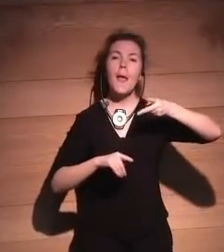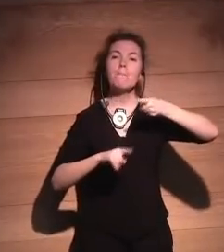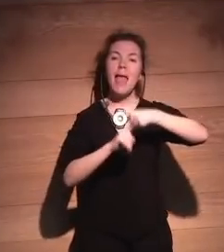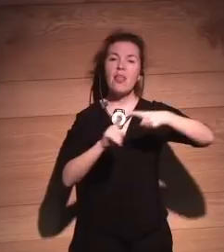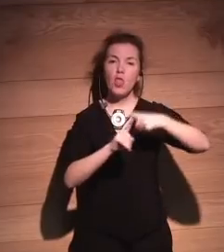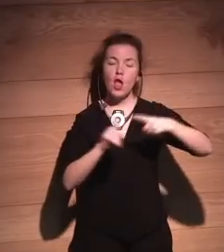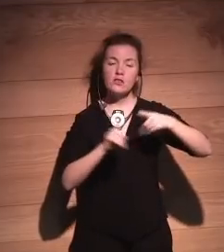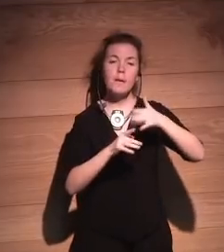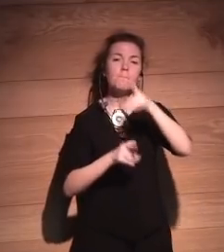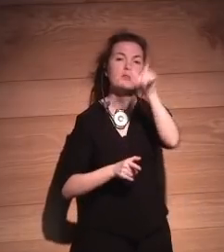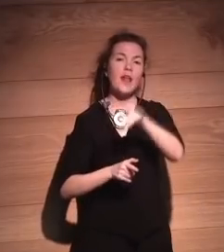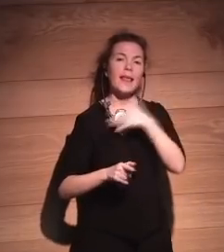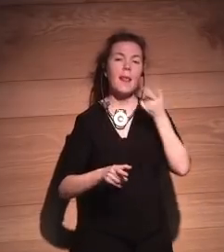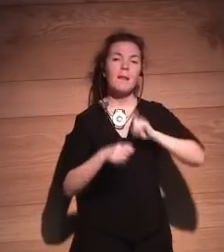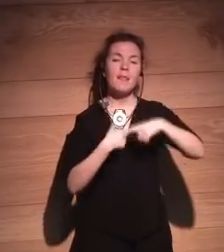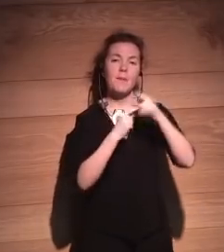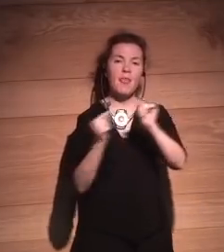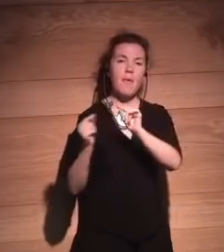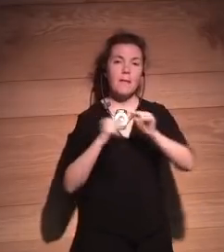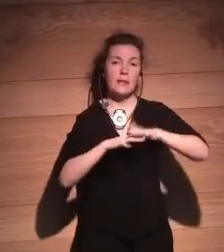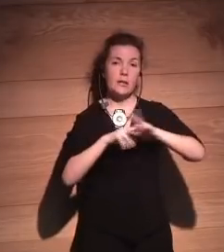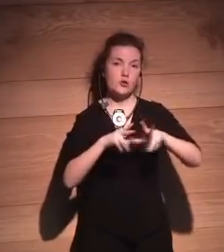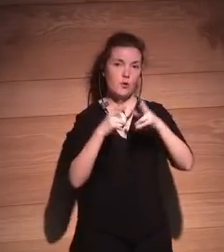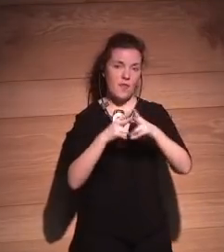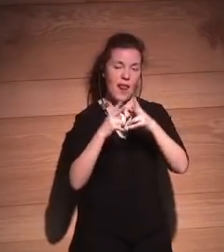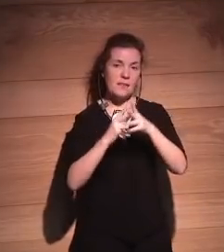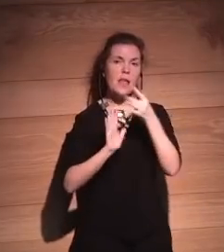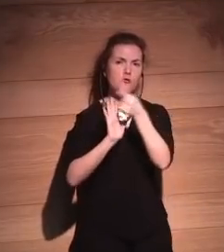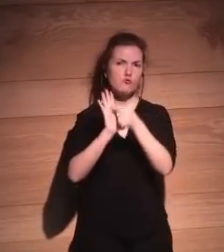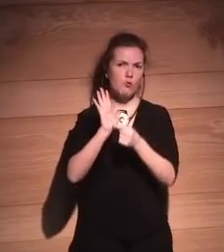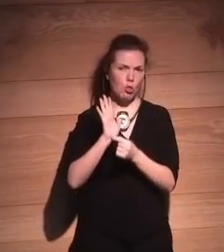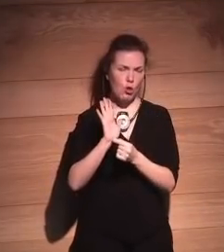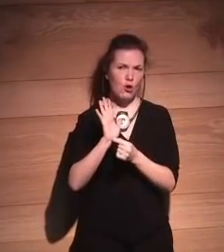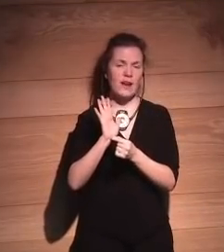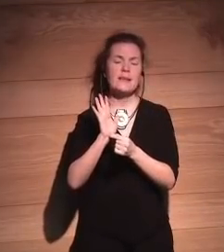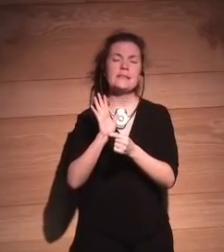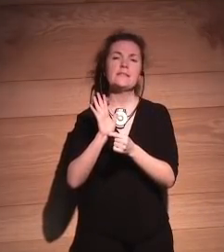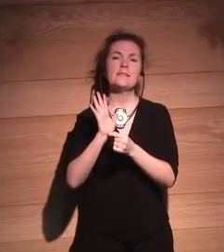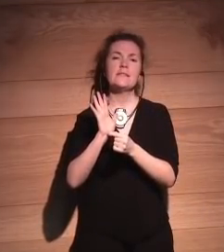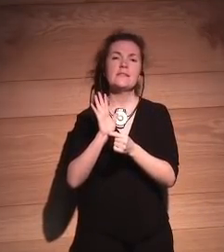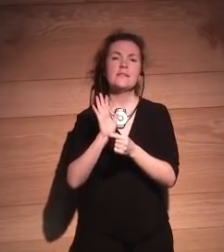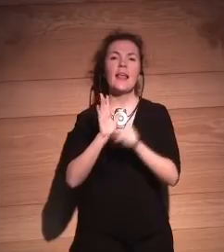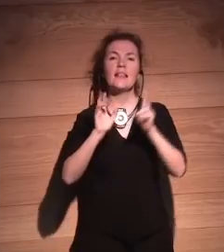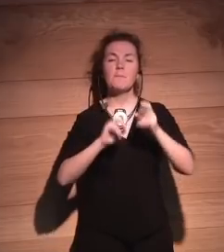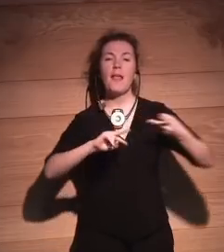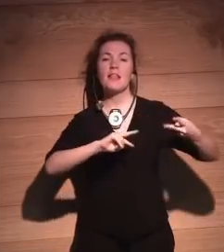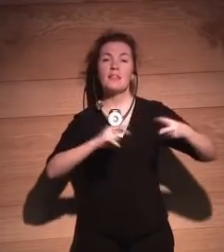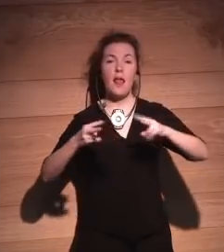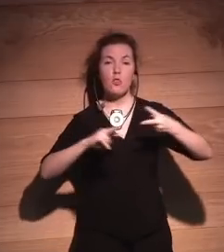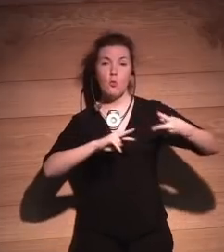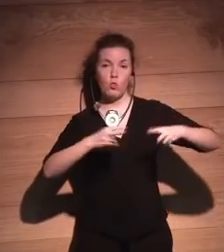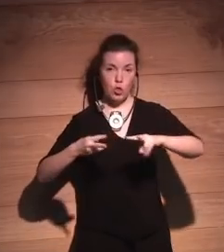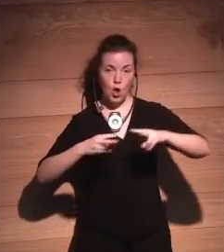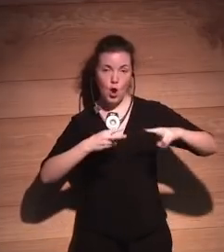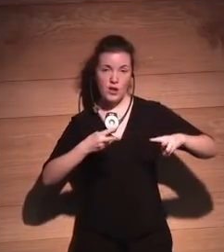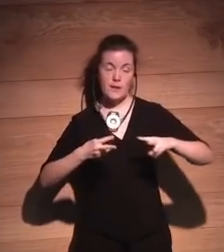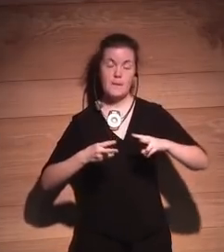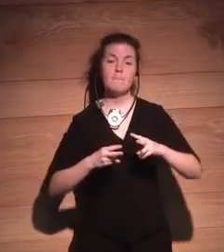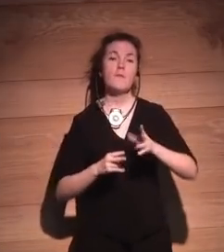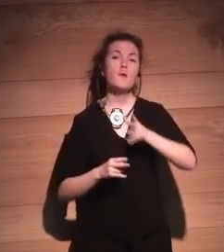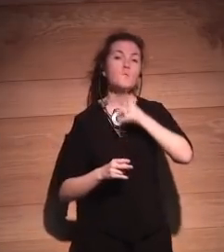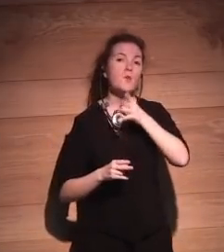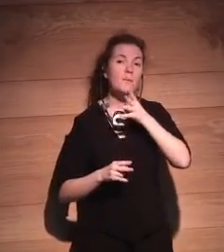en el debate en las redes sociales. Una serie de instrucciones sobre la traducción y la interpretación,